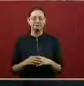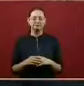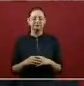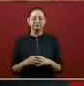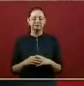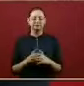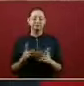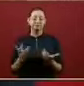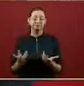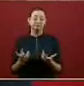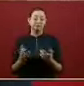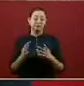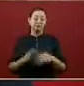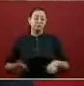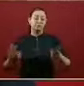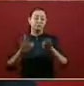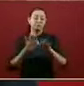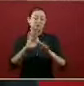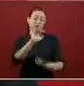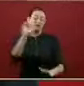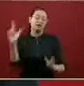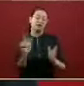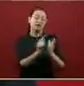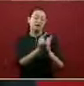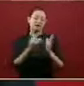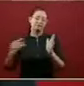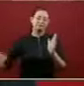considere delito grave